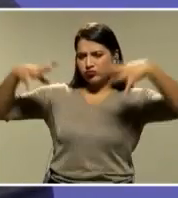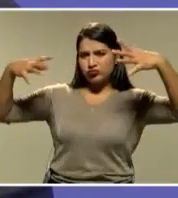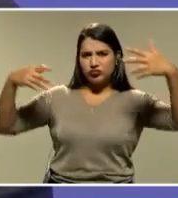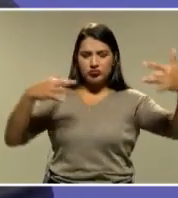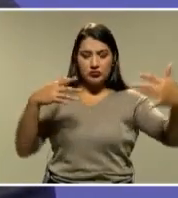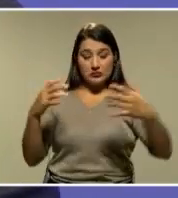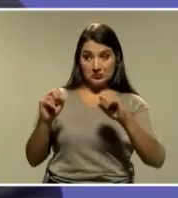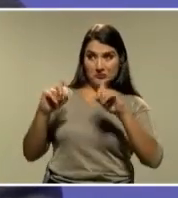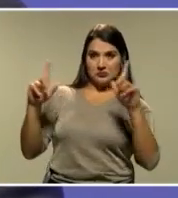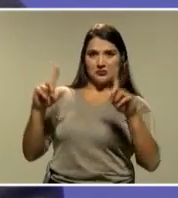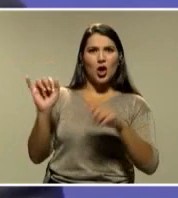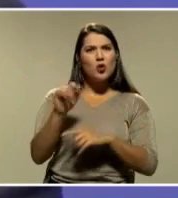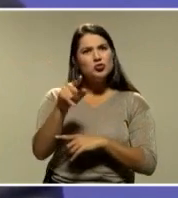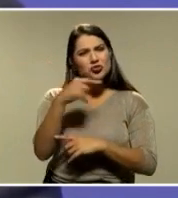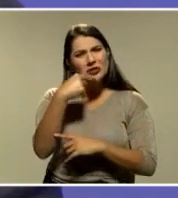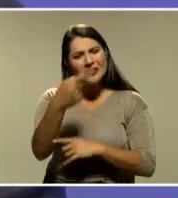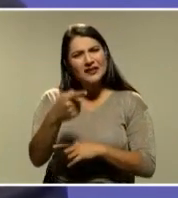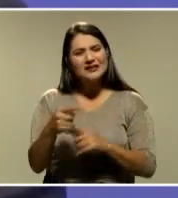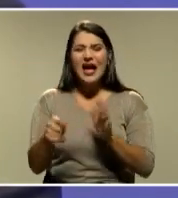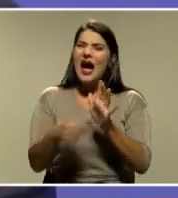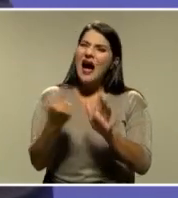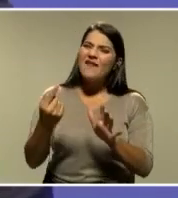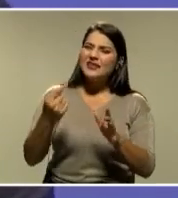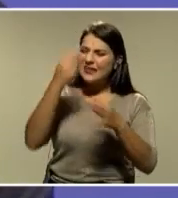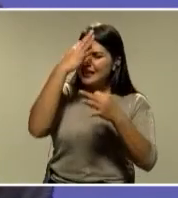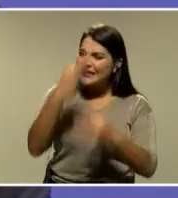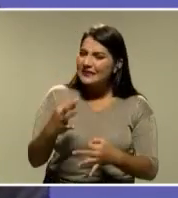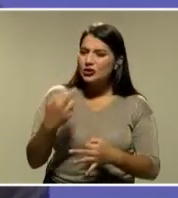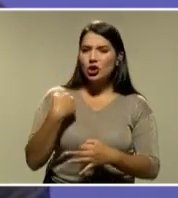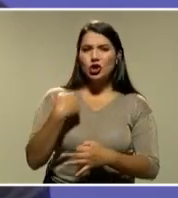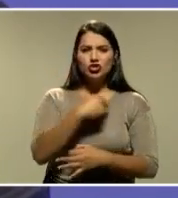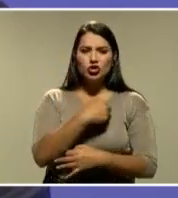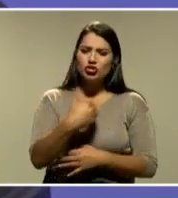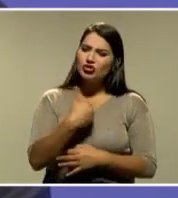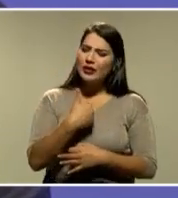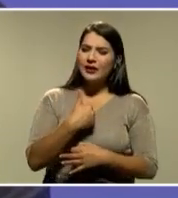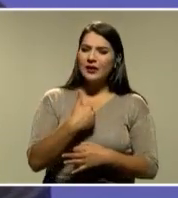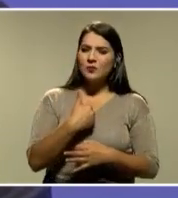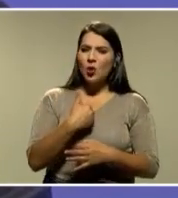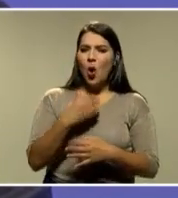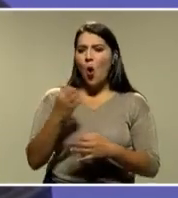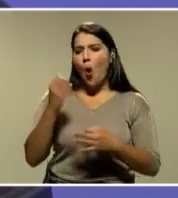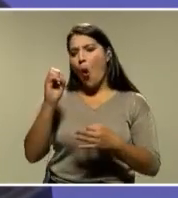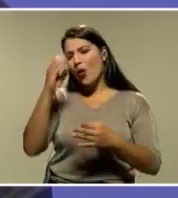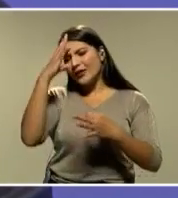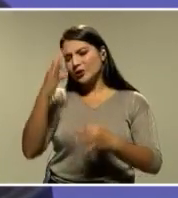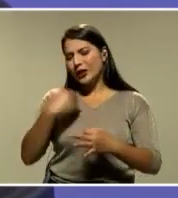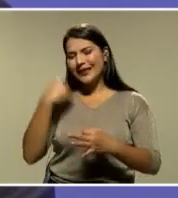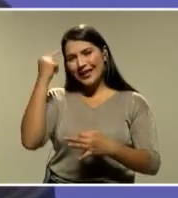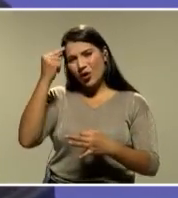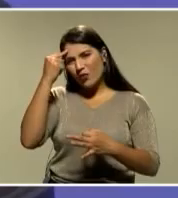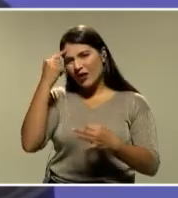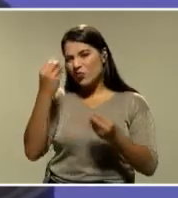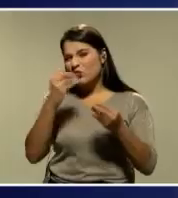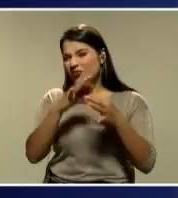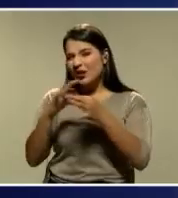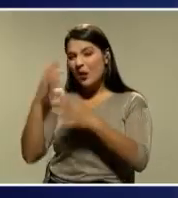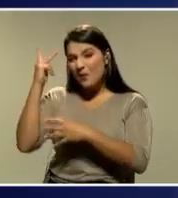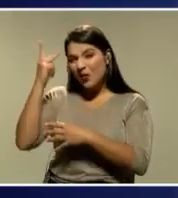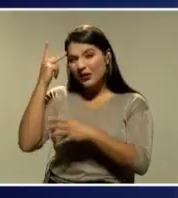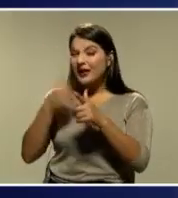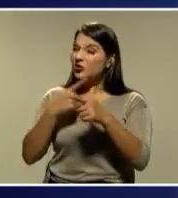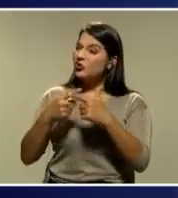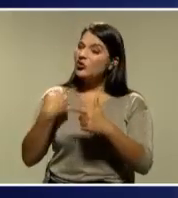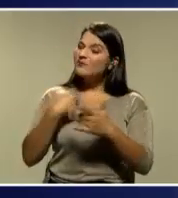dice, desgraciadamente a veces las decisiones que se toman tienen un trasfondo muy político. Lo que a uno le duele es que haya mucha gente que sufra detrás de